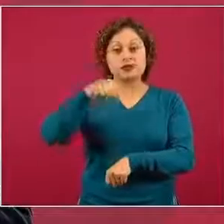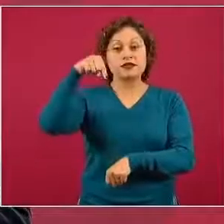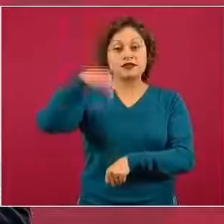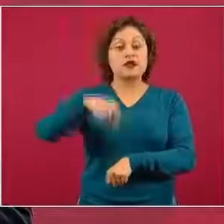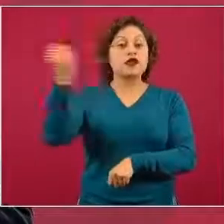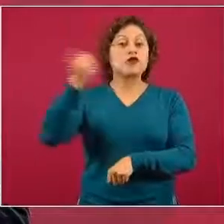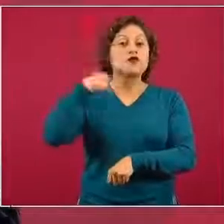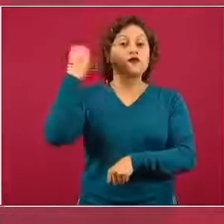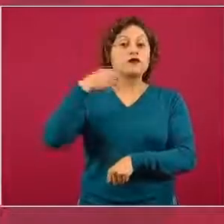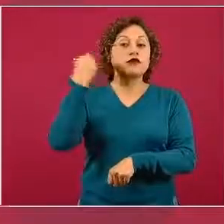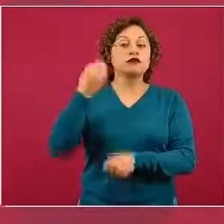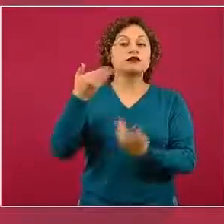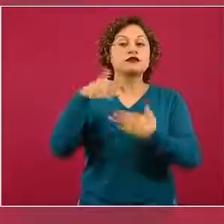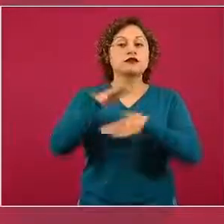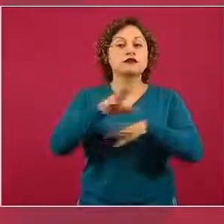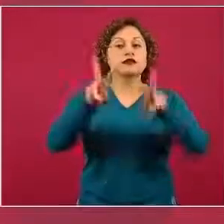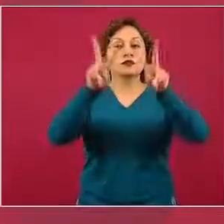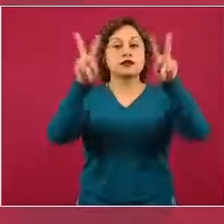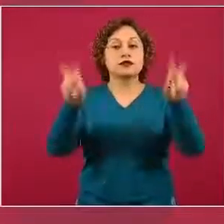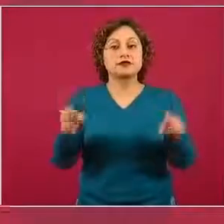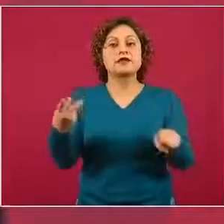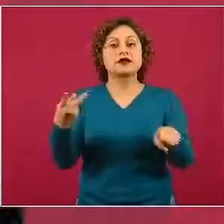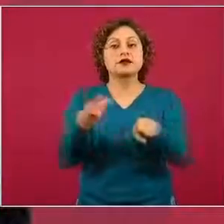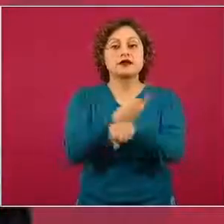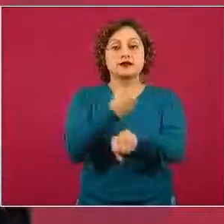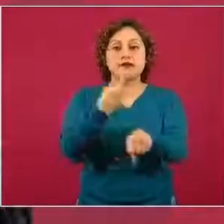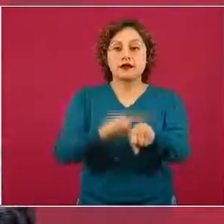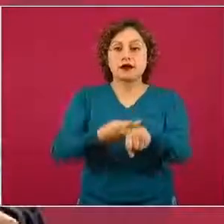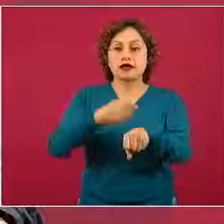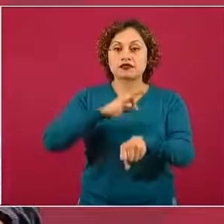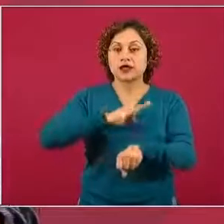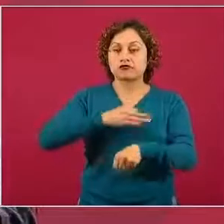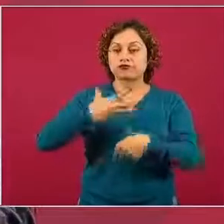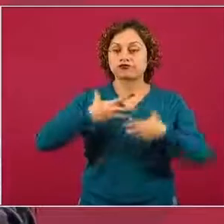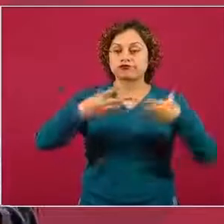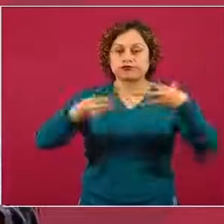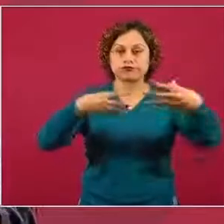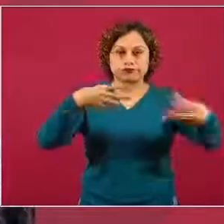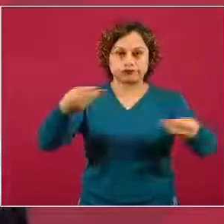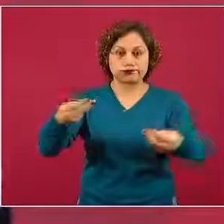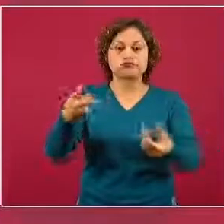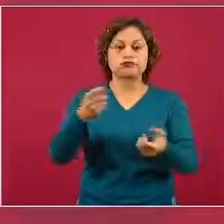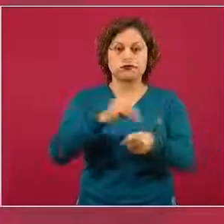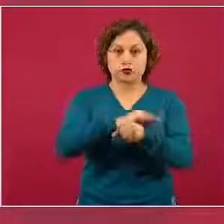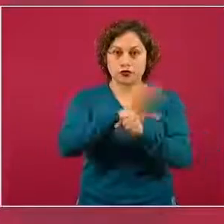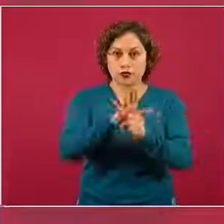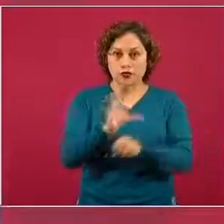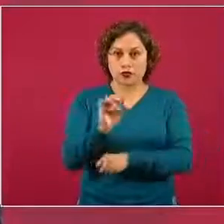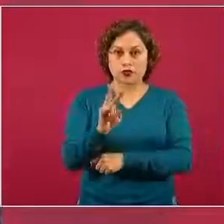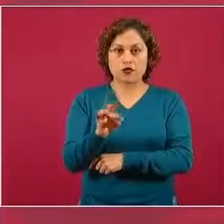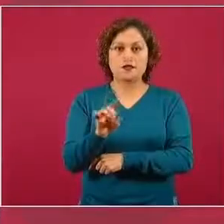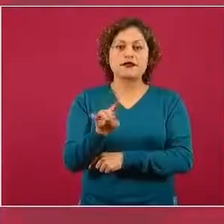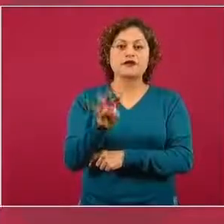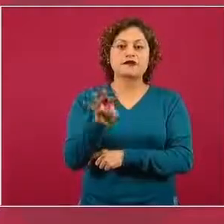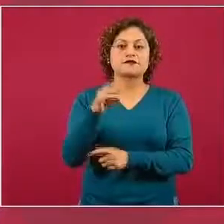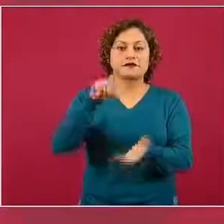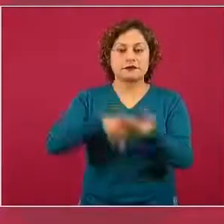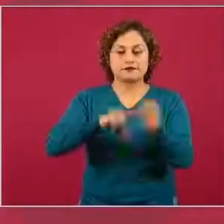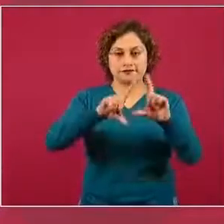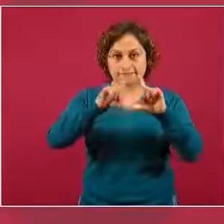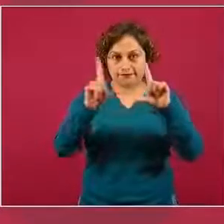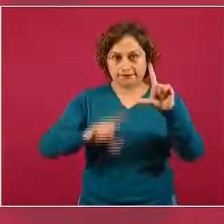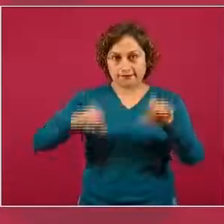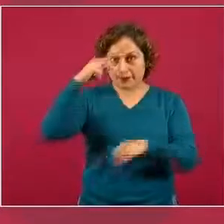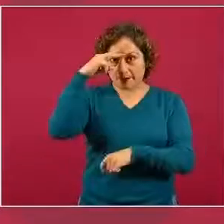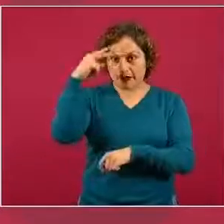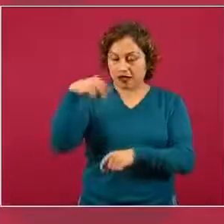a la situación de la epidemia de COVID-19 en México, cómo esta ha estado evolucionando